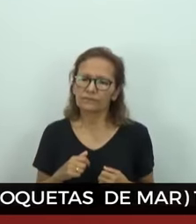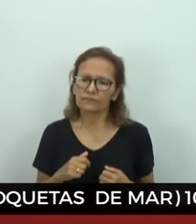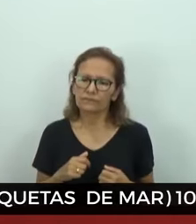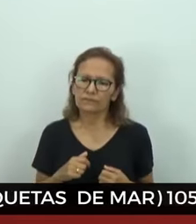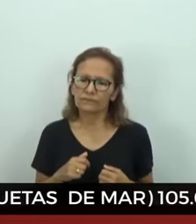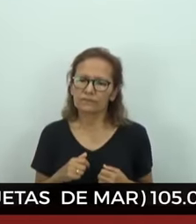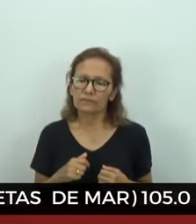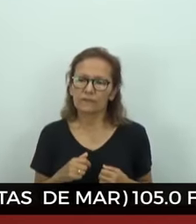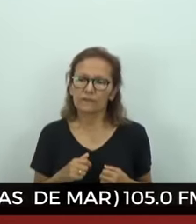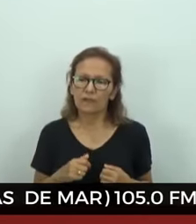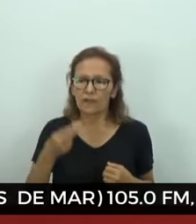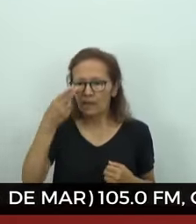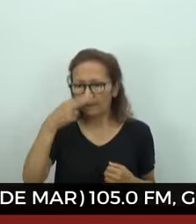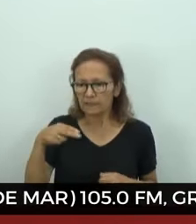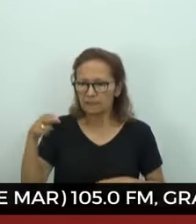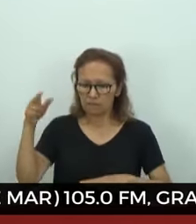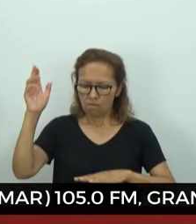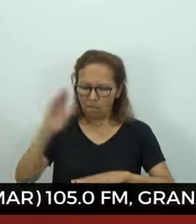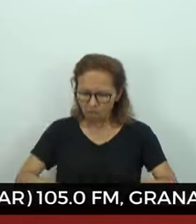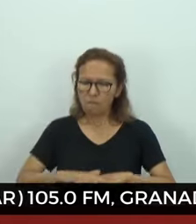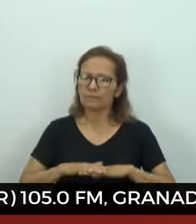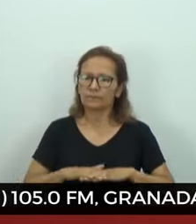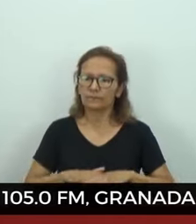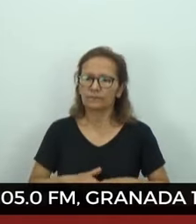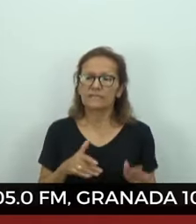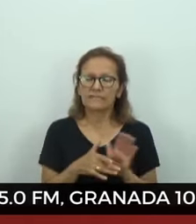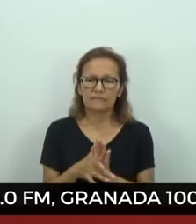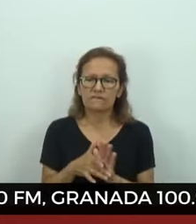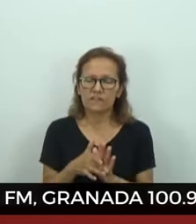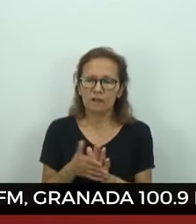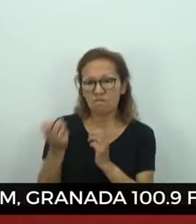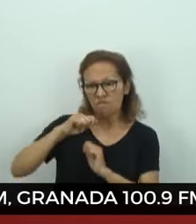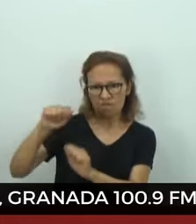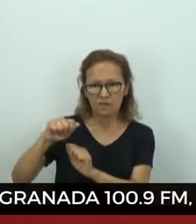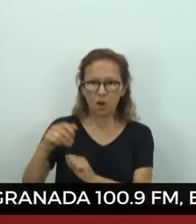Pisotear significa menospreciar o no reconocer el valor.